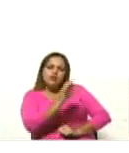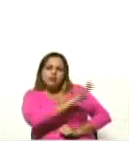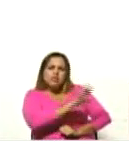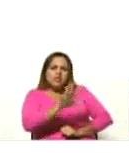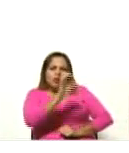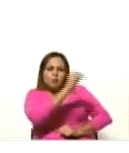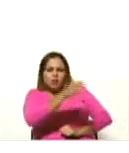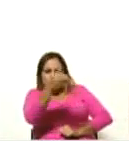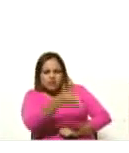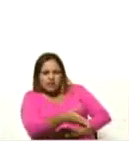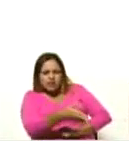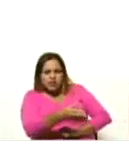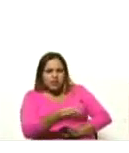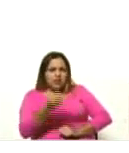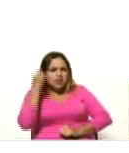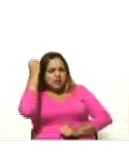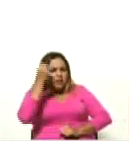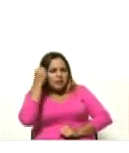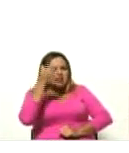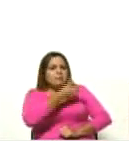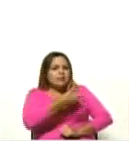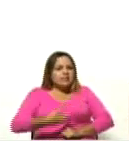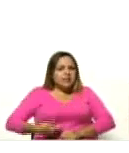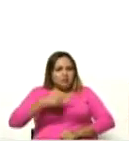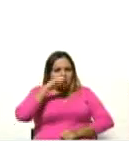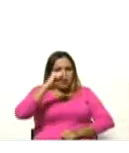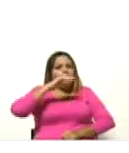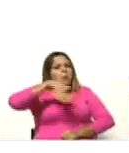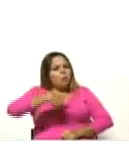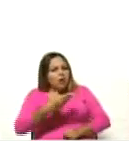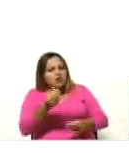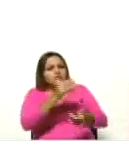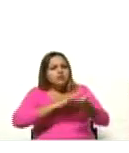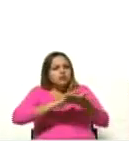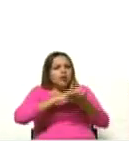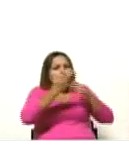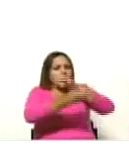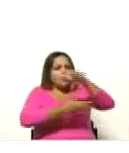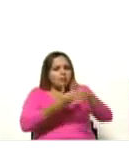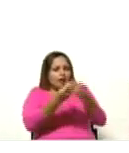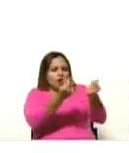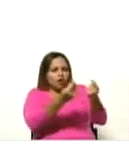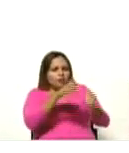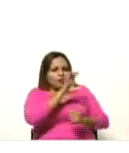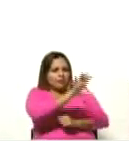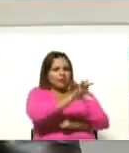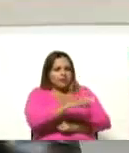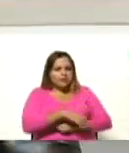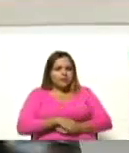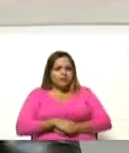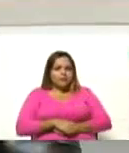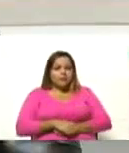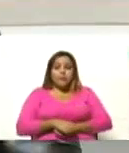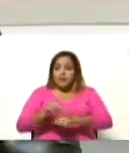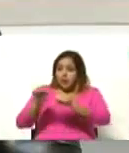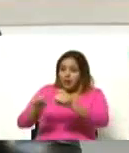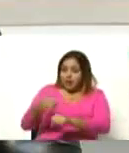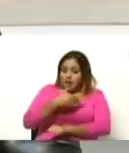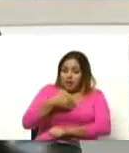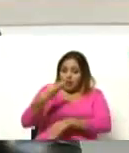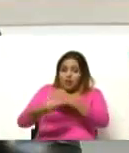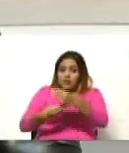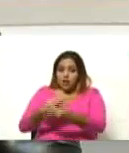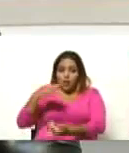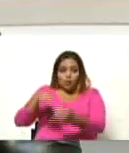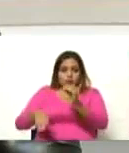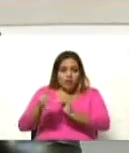55% que piensa que el presidente Maduro podría resolver los problemas económicos del país. Quiero hacerle un comentario de última